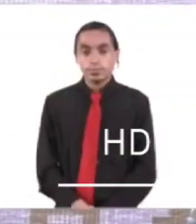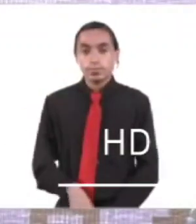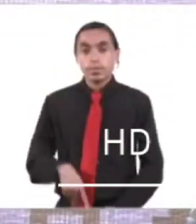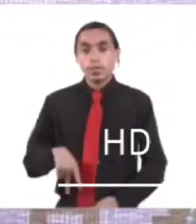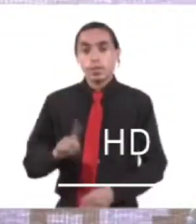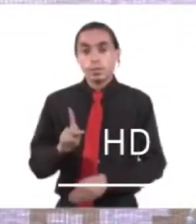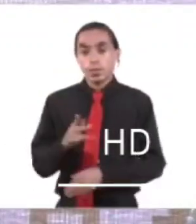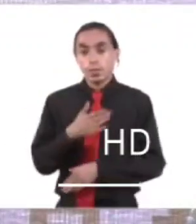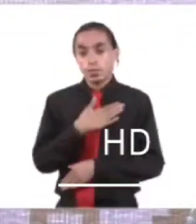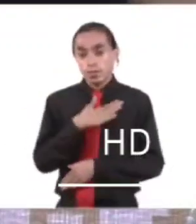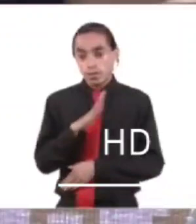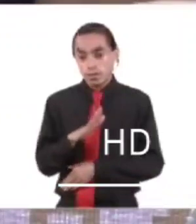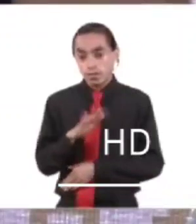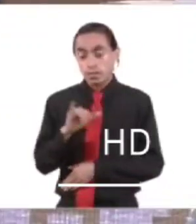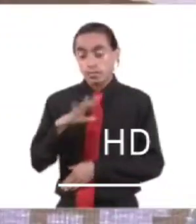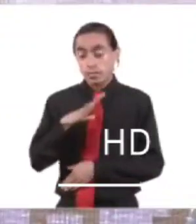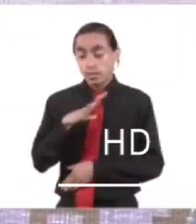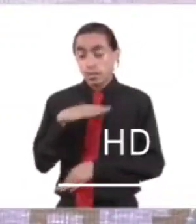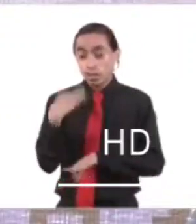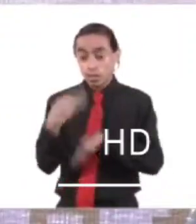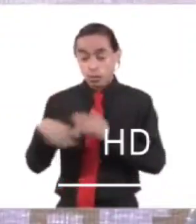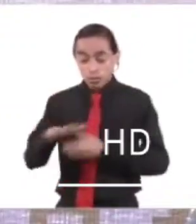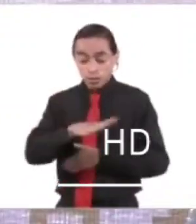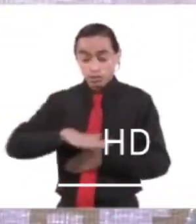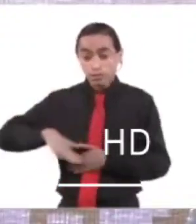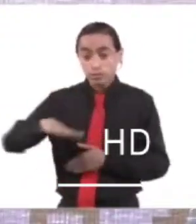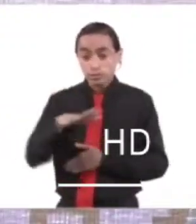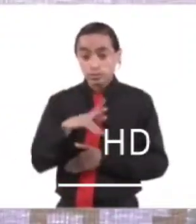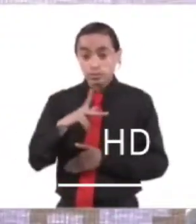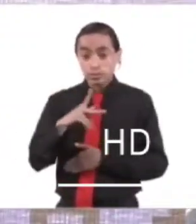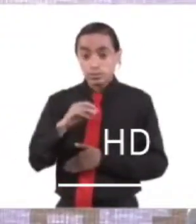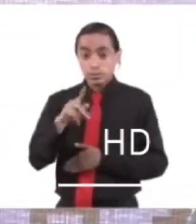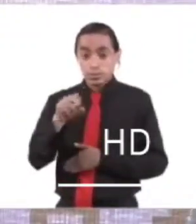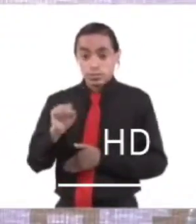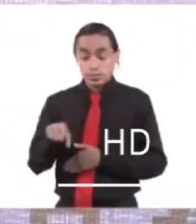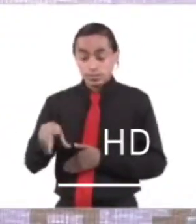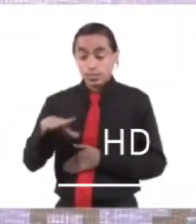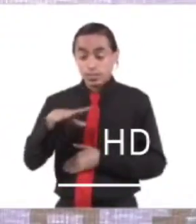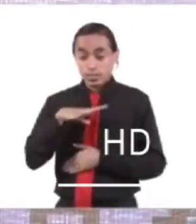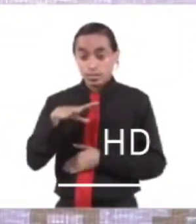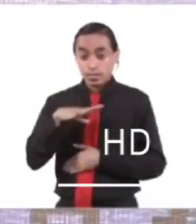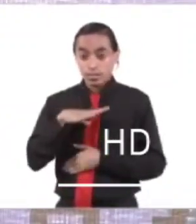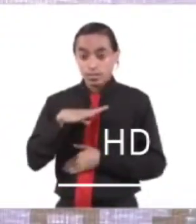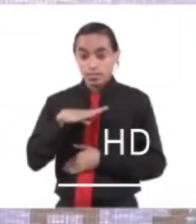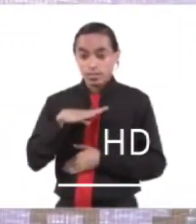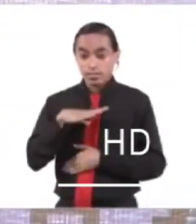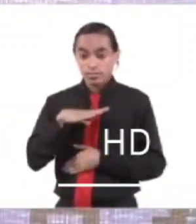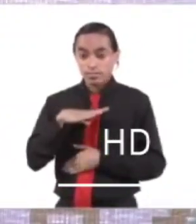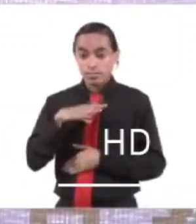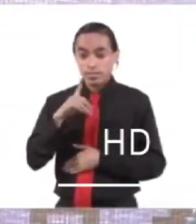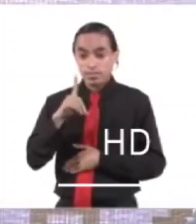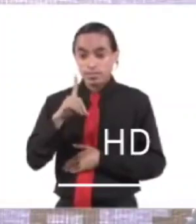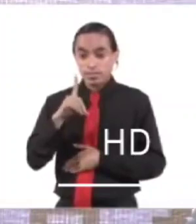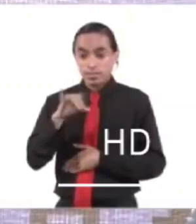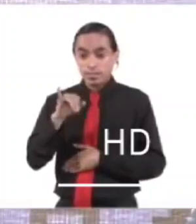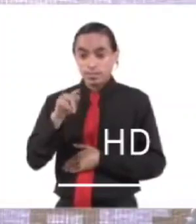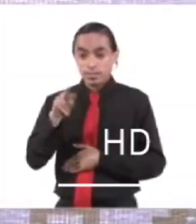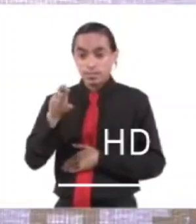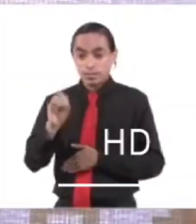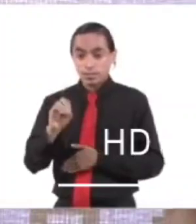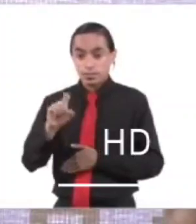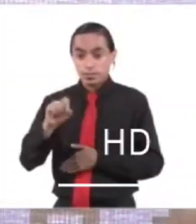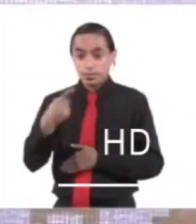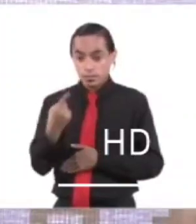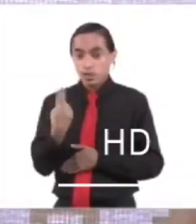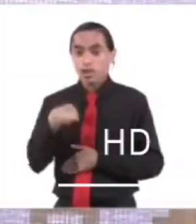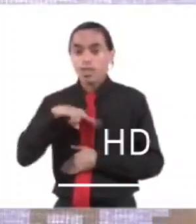una bendición que todo Portales quedara dentro de ese, que era el Distrito 21, y ganamos la elección.